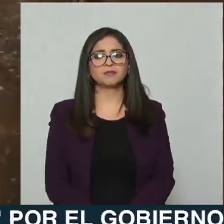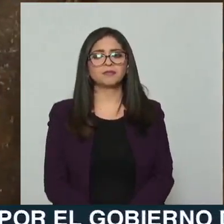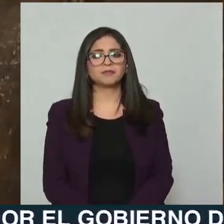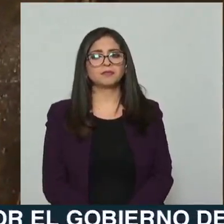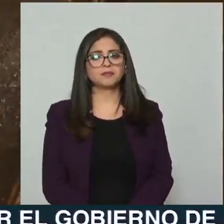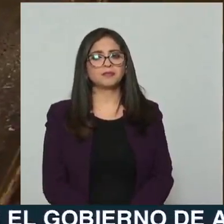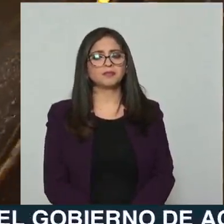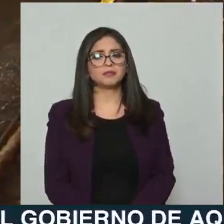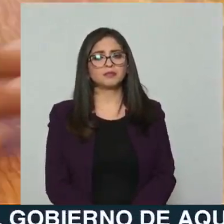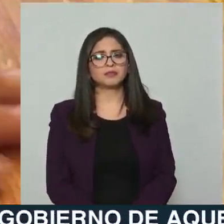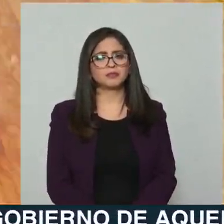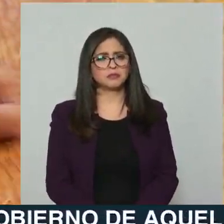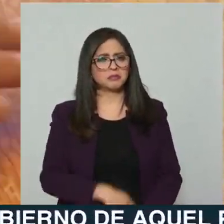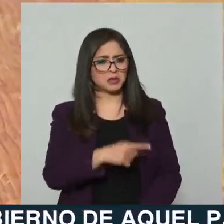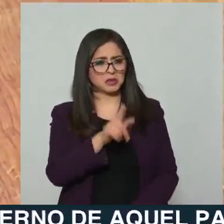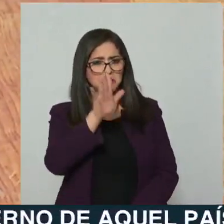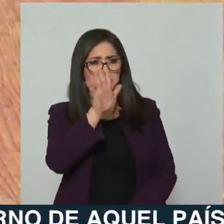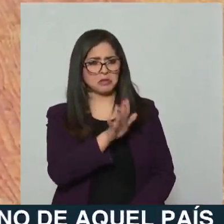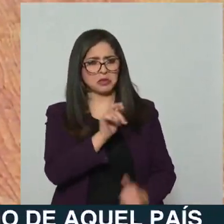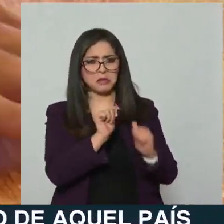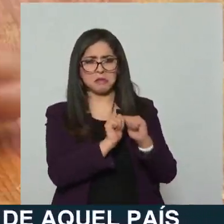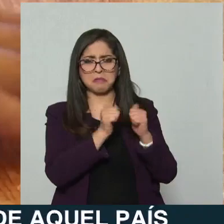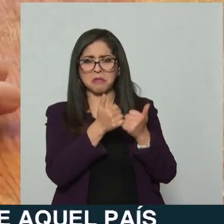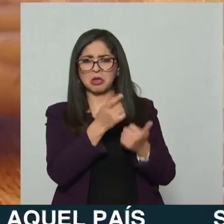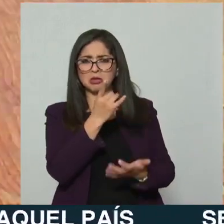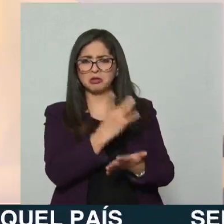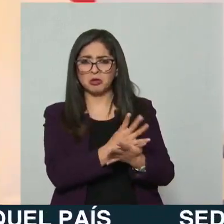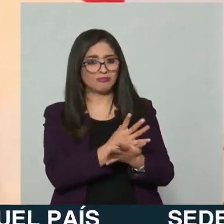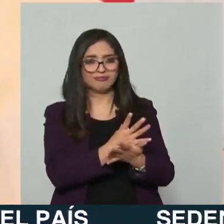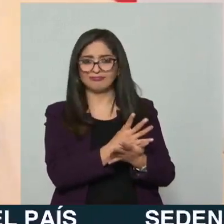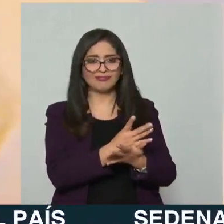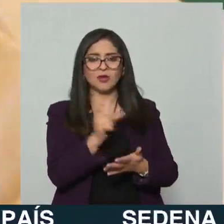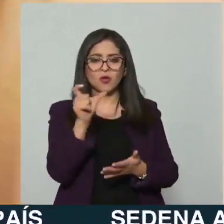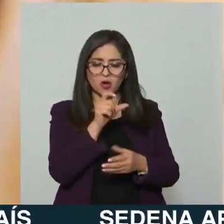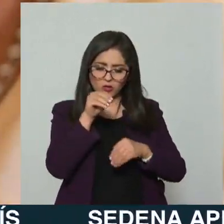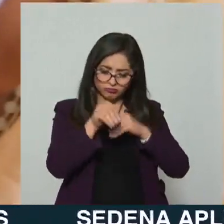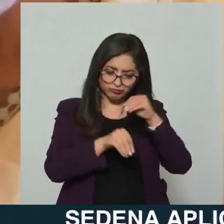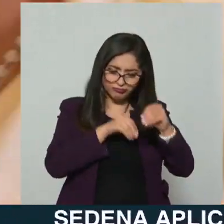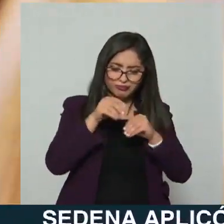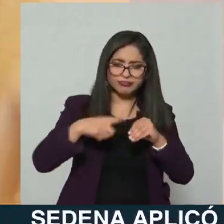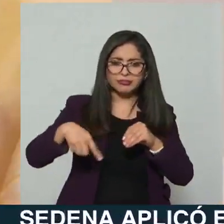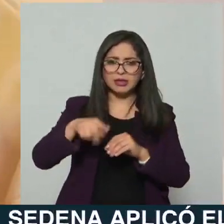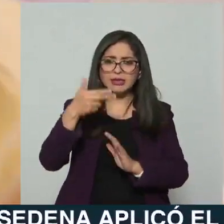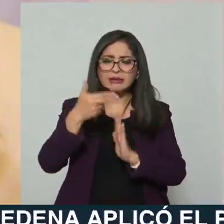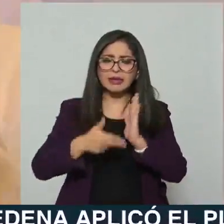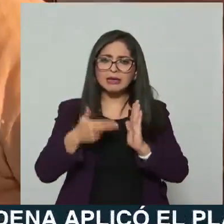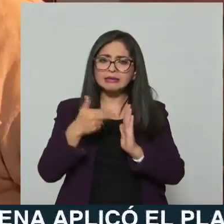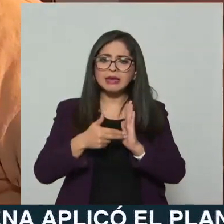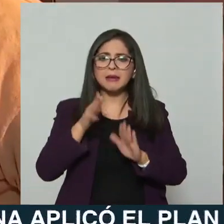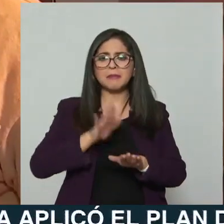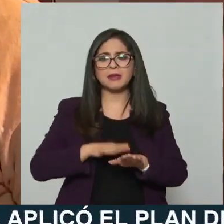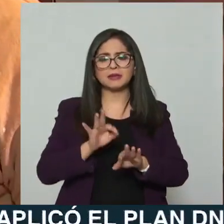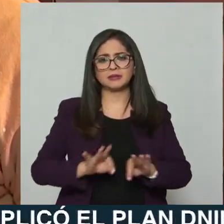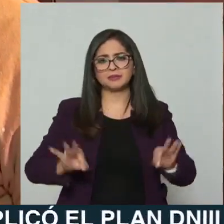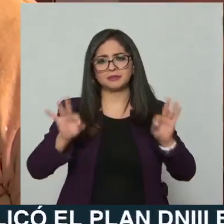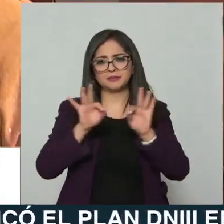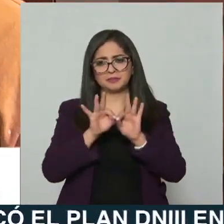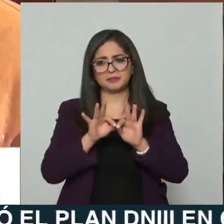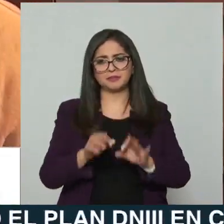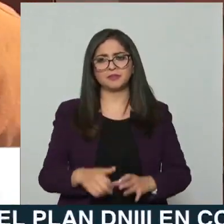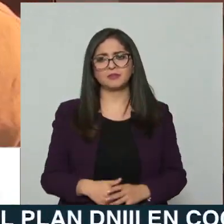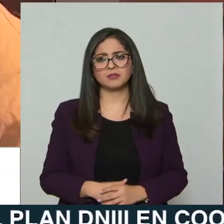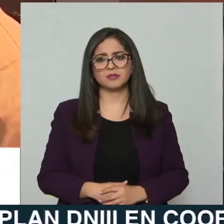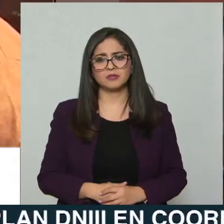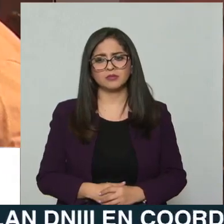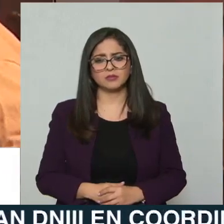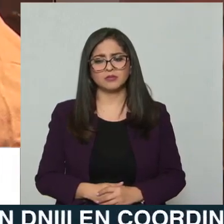Pareciera que únicamente se hace pan. Sin embargo, el proceso y el resultado en los integrantes del taller va mucho más allá. Nosotros podemos llevarle